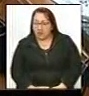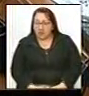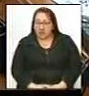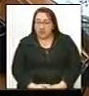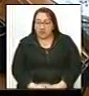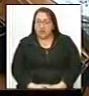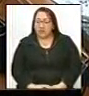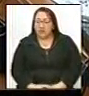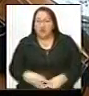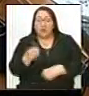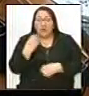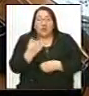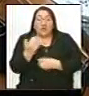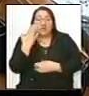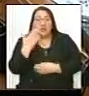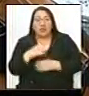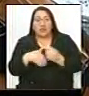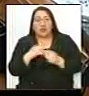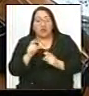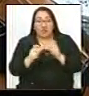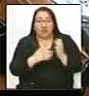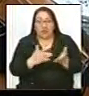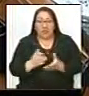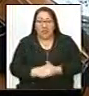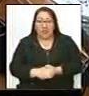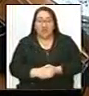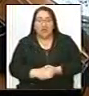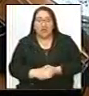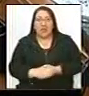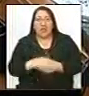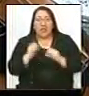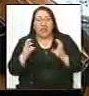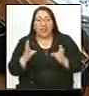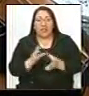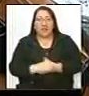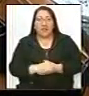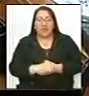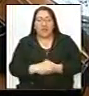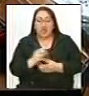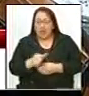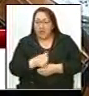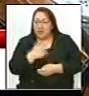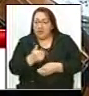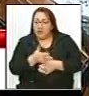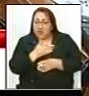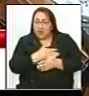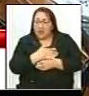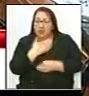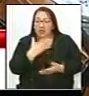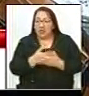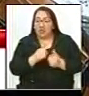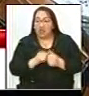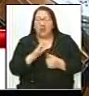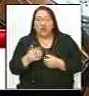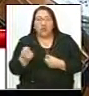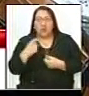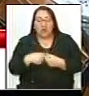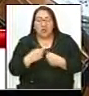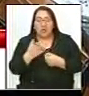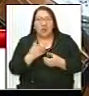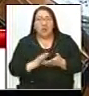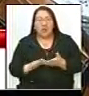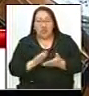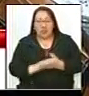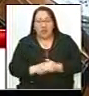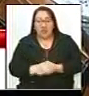Bueno, buenos días, estimados invitados. El día de hoy, en principio, agradecer por su asistencia y pedirle la disculpa al